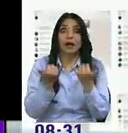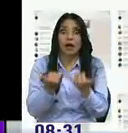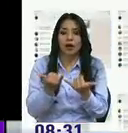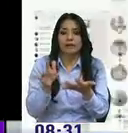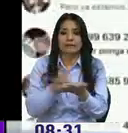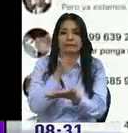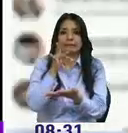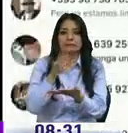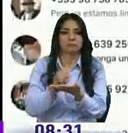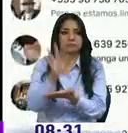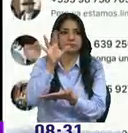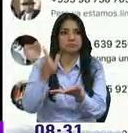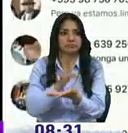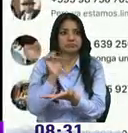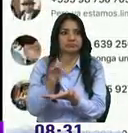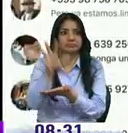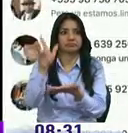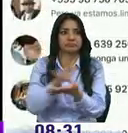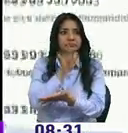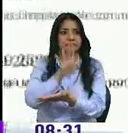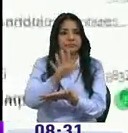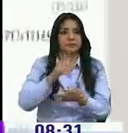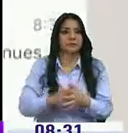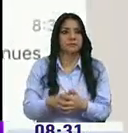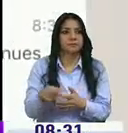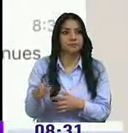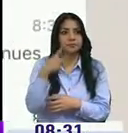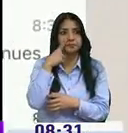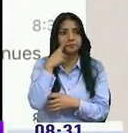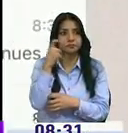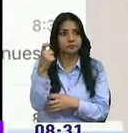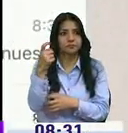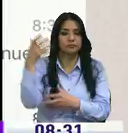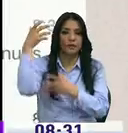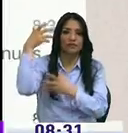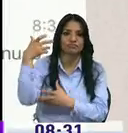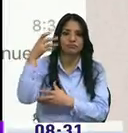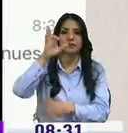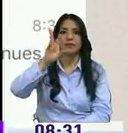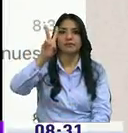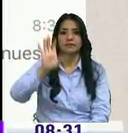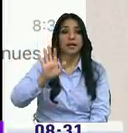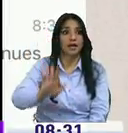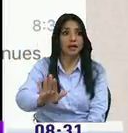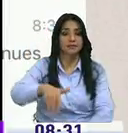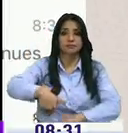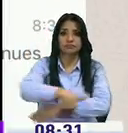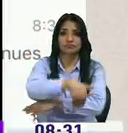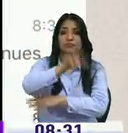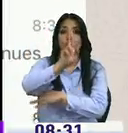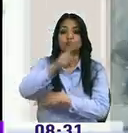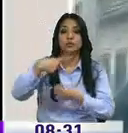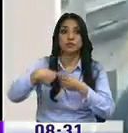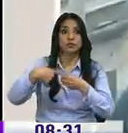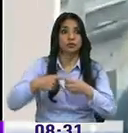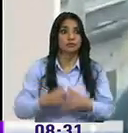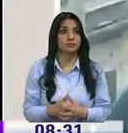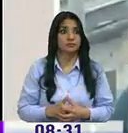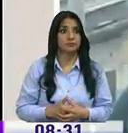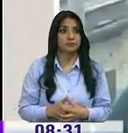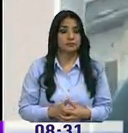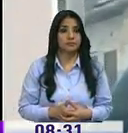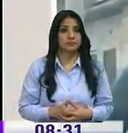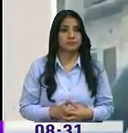está saltando todo, Mahania. Mira este señor. Hola, TVC. Así andan en las calles del sur de Quito. ¿Qué tal le parece